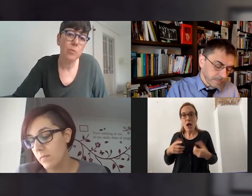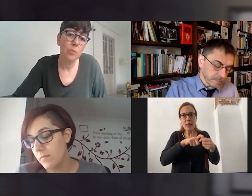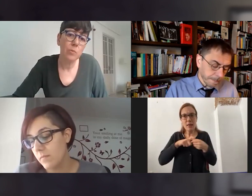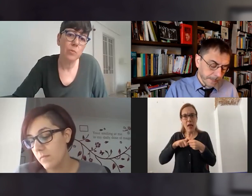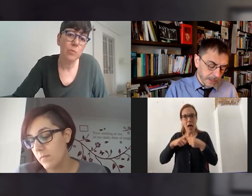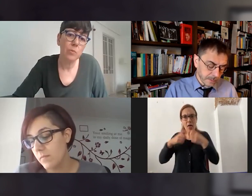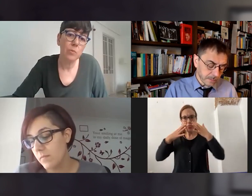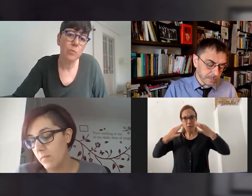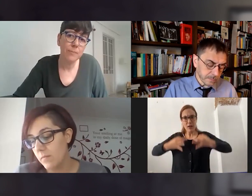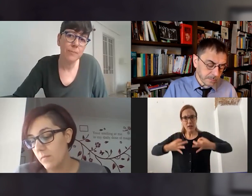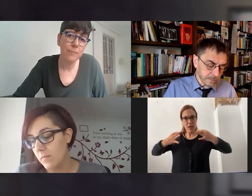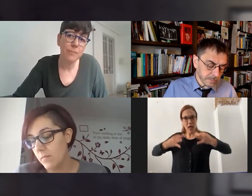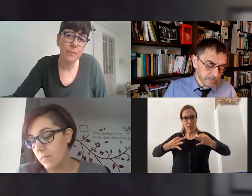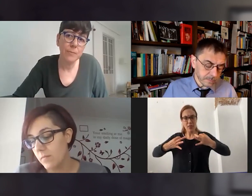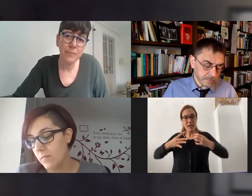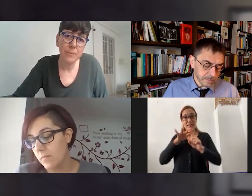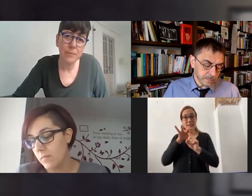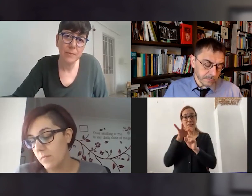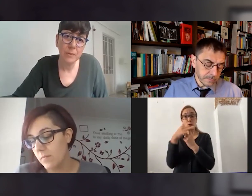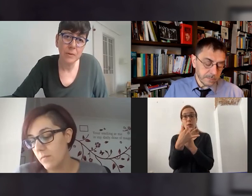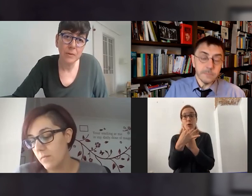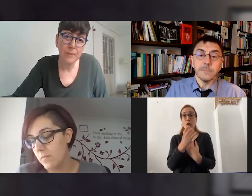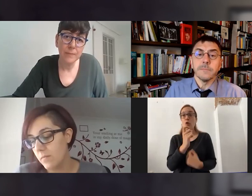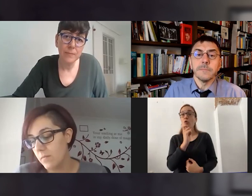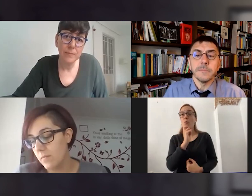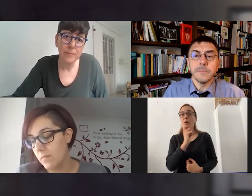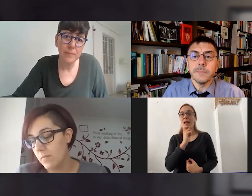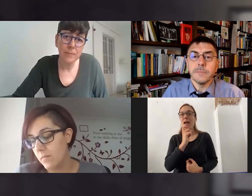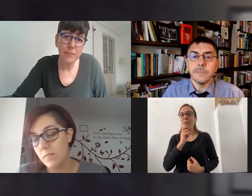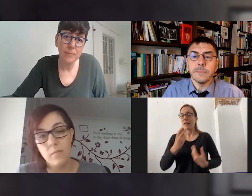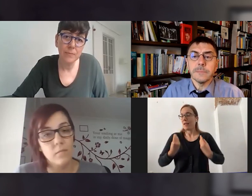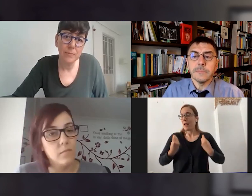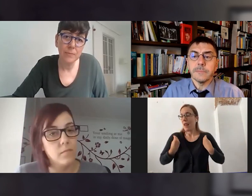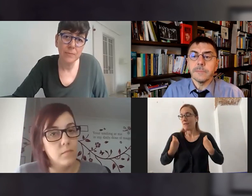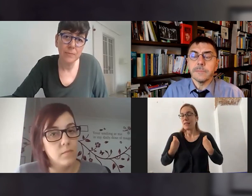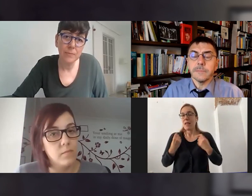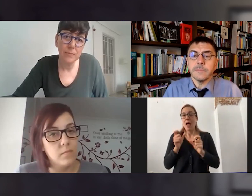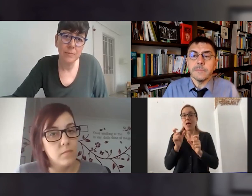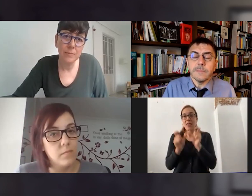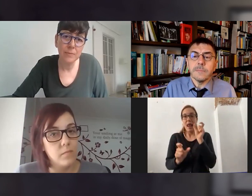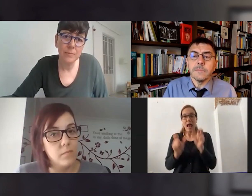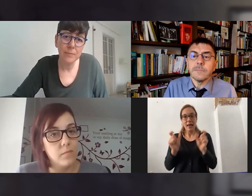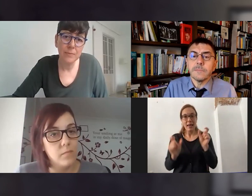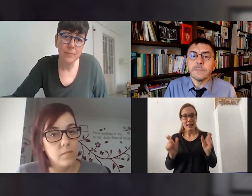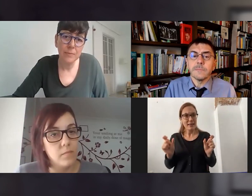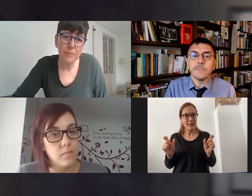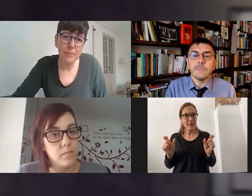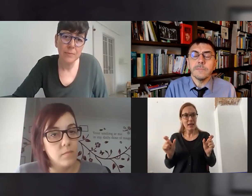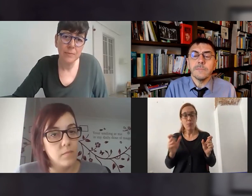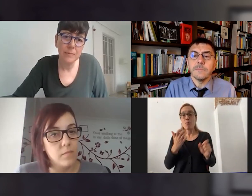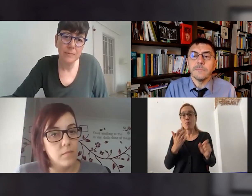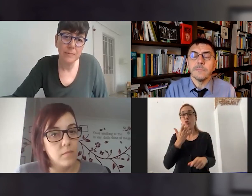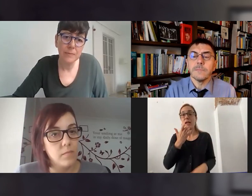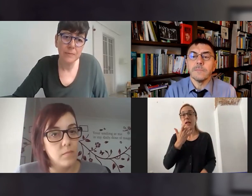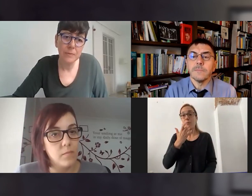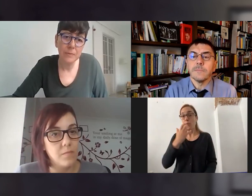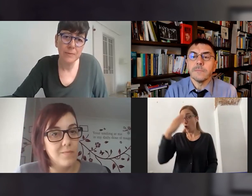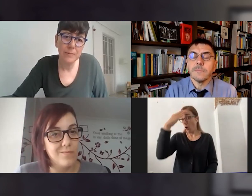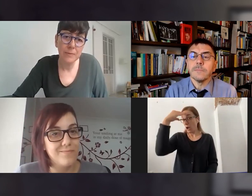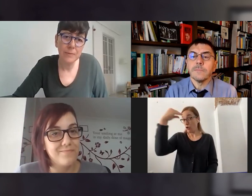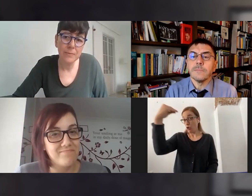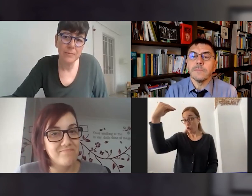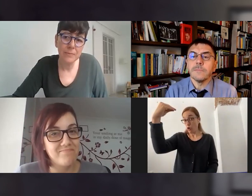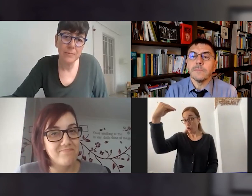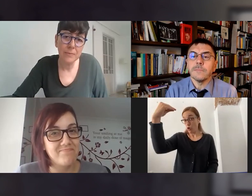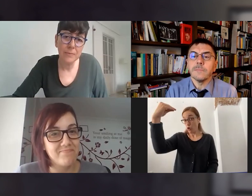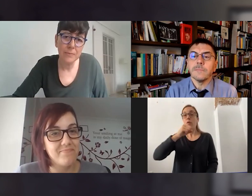más complicadas del día a día de la gente. Vemos como hay en Alcorcón, por ejemplo, hay abuelos y abuelas que